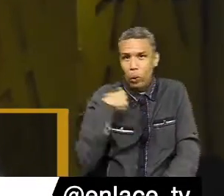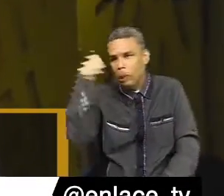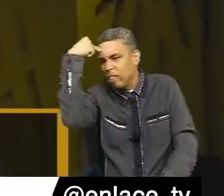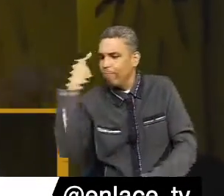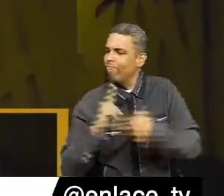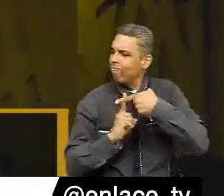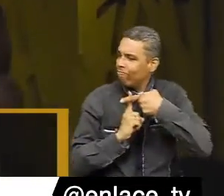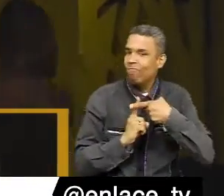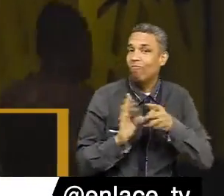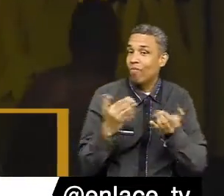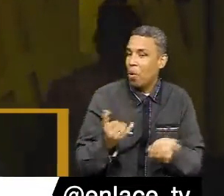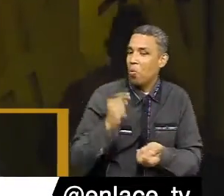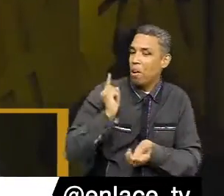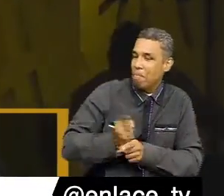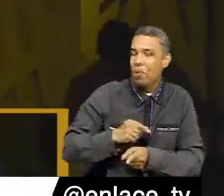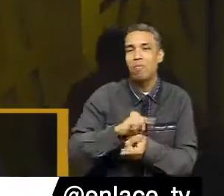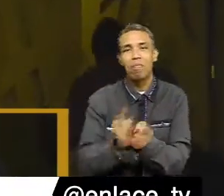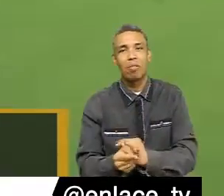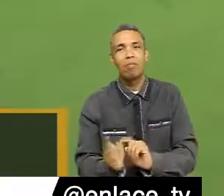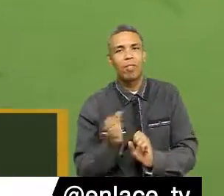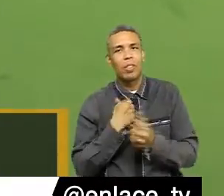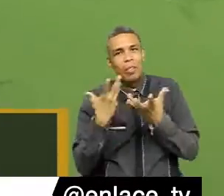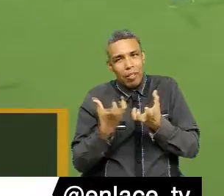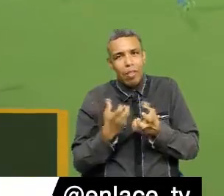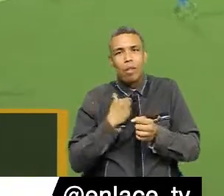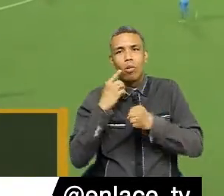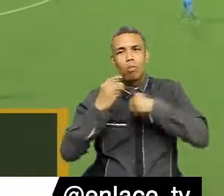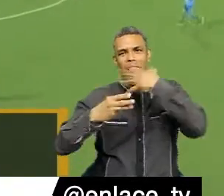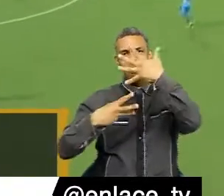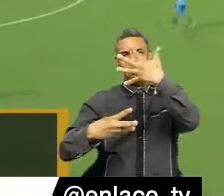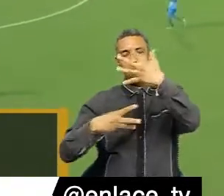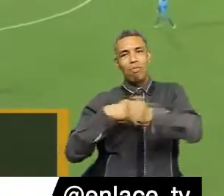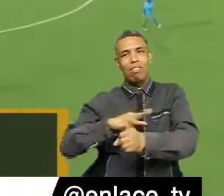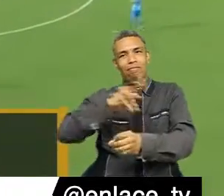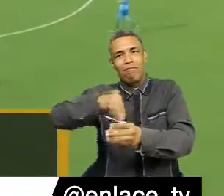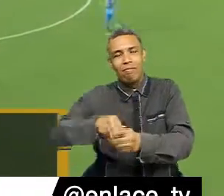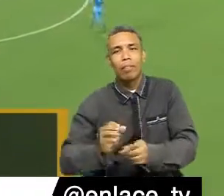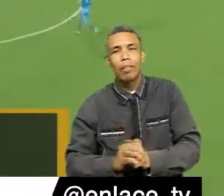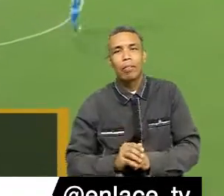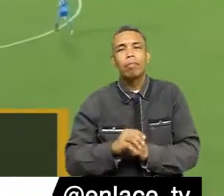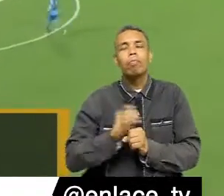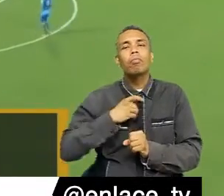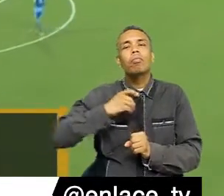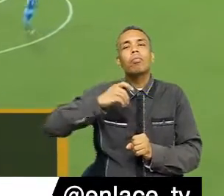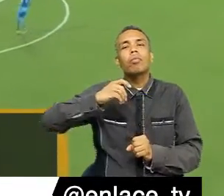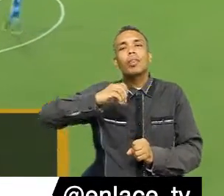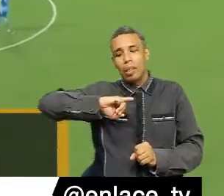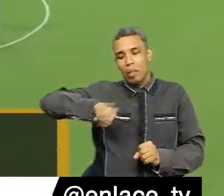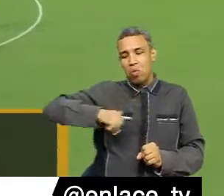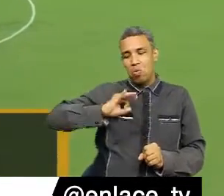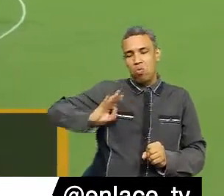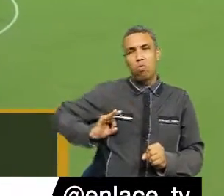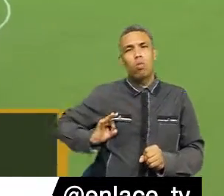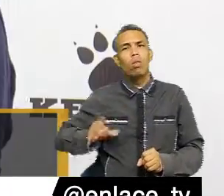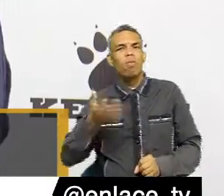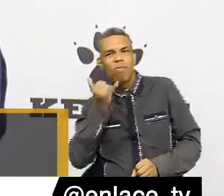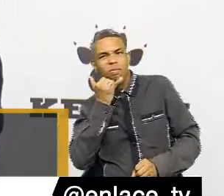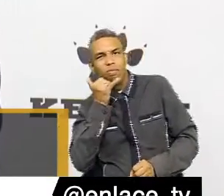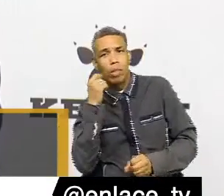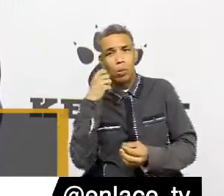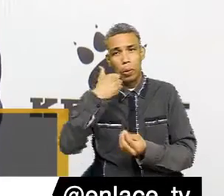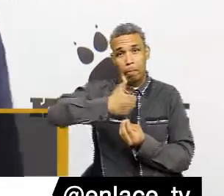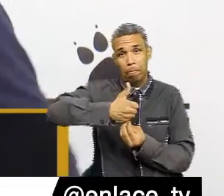Siempre creímos en nosotros y estamos luchando por la clasificación. Por parte del director técnico de Jaguares, dijo que fue lo que ocurrió en territorio aurinegro. Yo